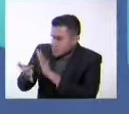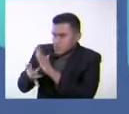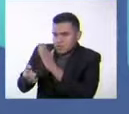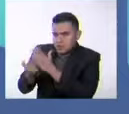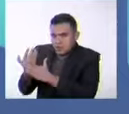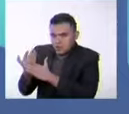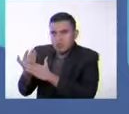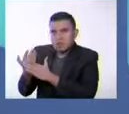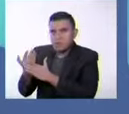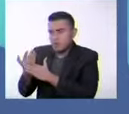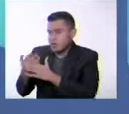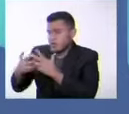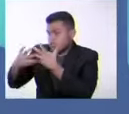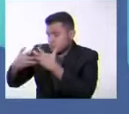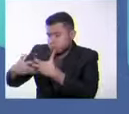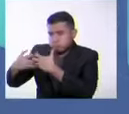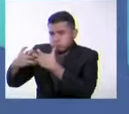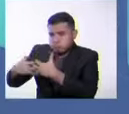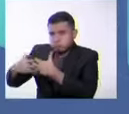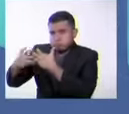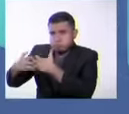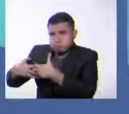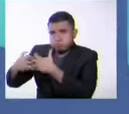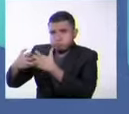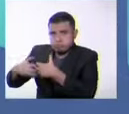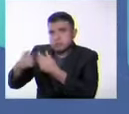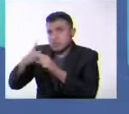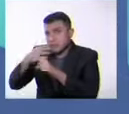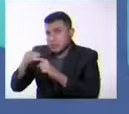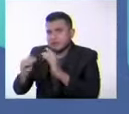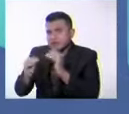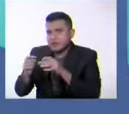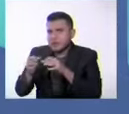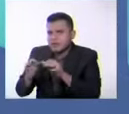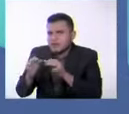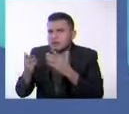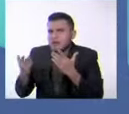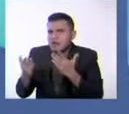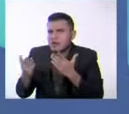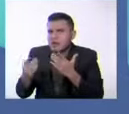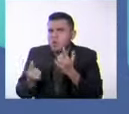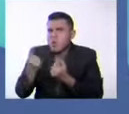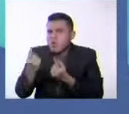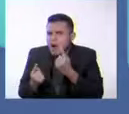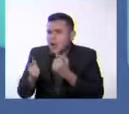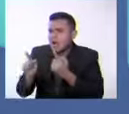tecnológico, industrialización, y son parte de esta. ¿Cuál es la relación entonces que hay entre los movimientos